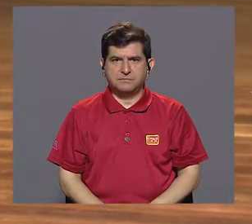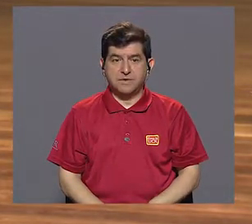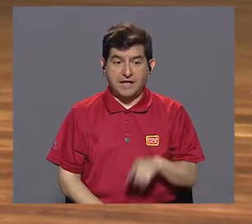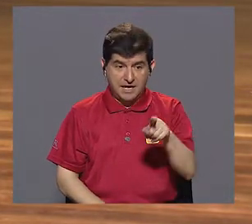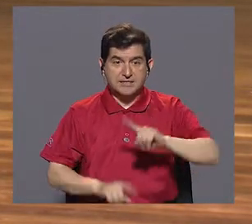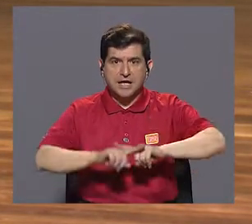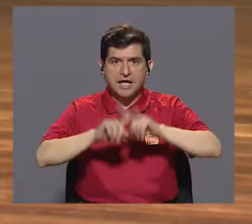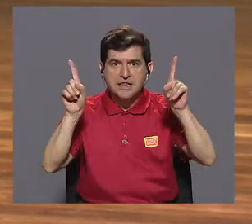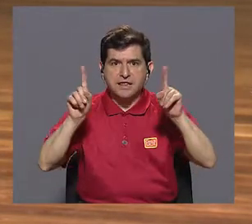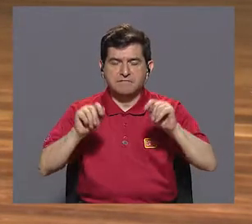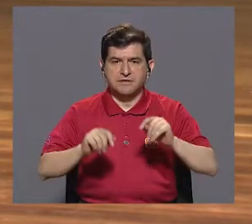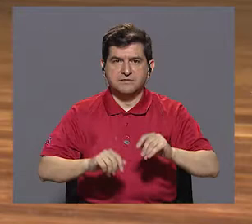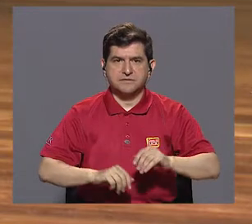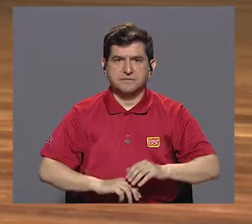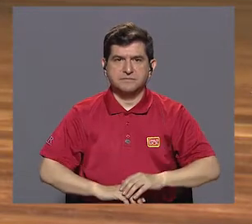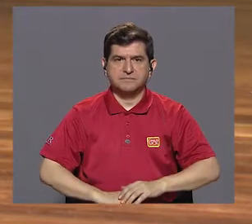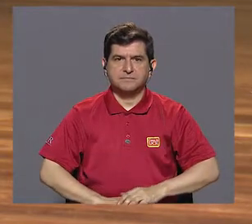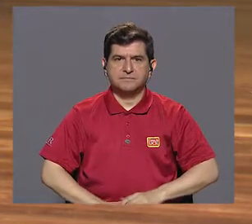la diferencia.